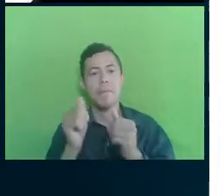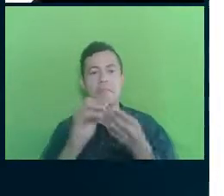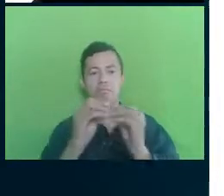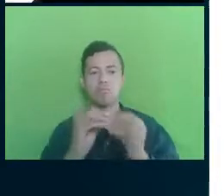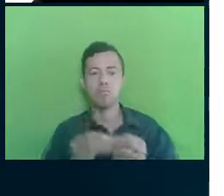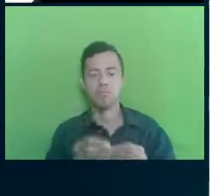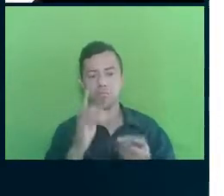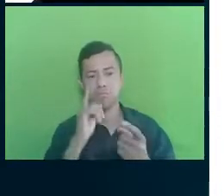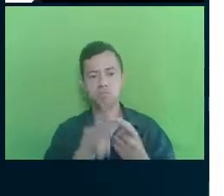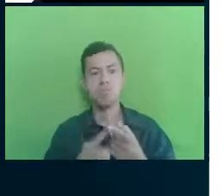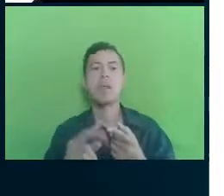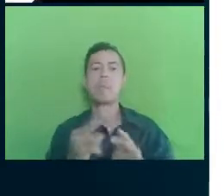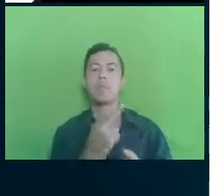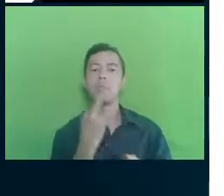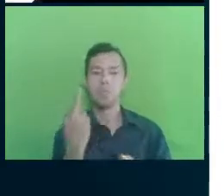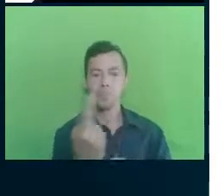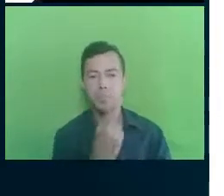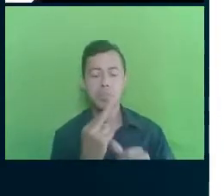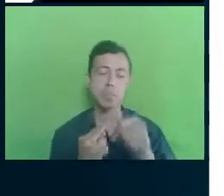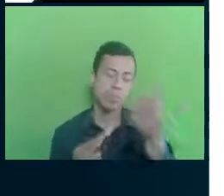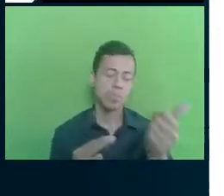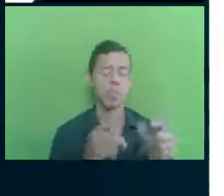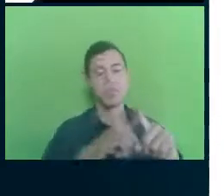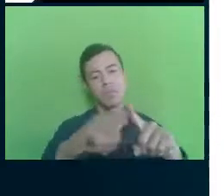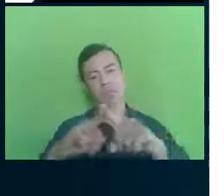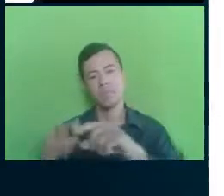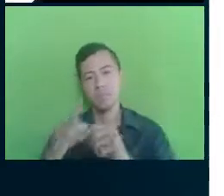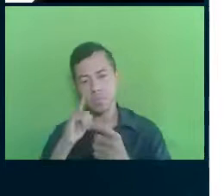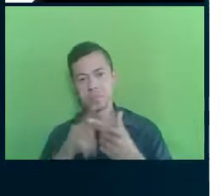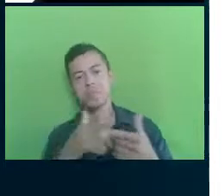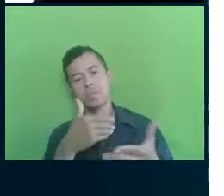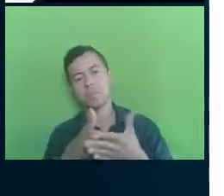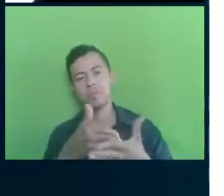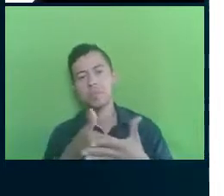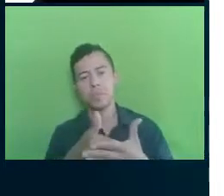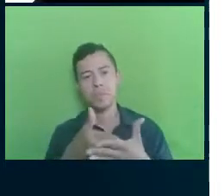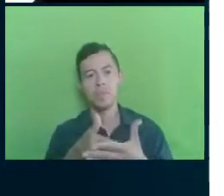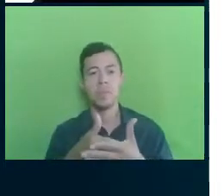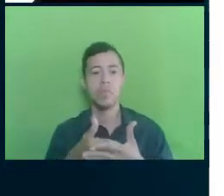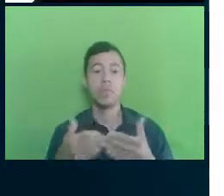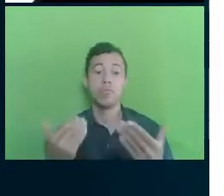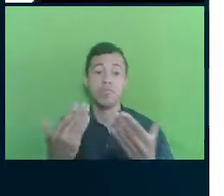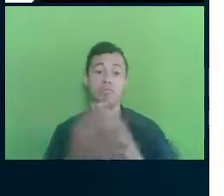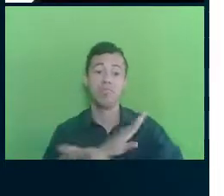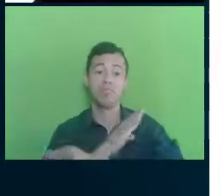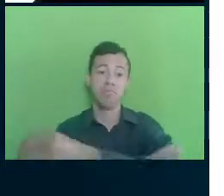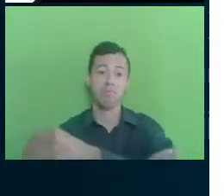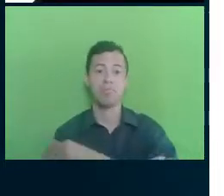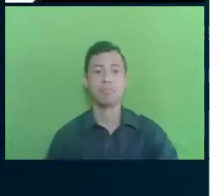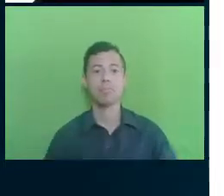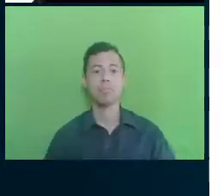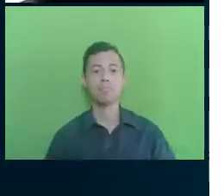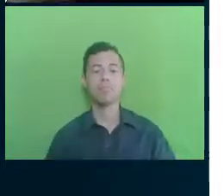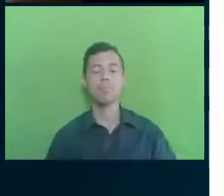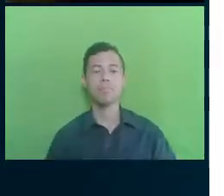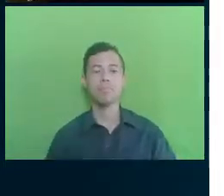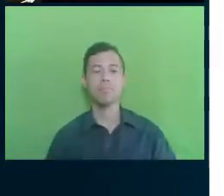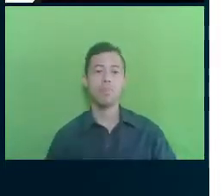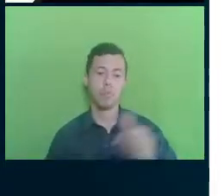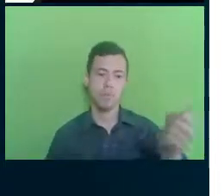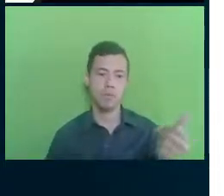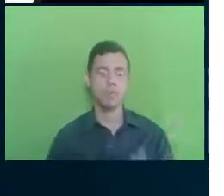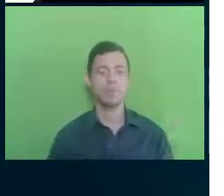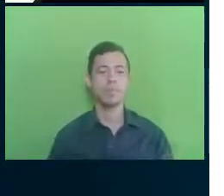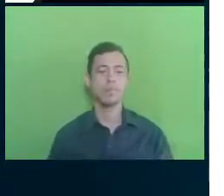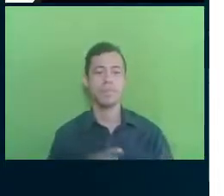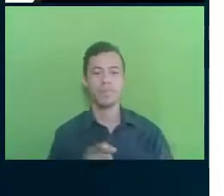que puede ser reutilizable para otros casos de uso, pues evidentemente es un algoritmo bastante poderoso. Respuesta inteligente de Gmail. Creo que